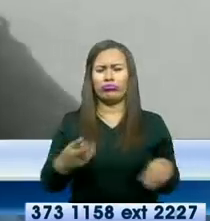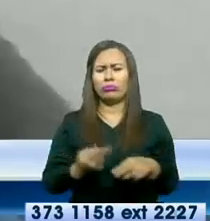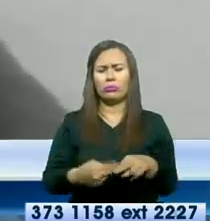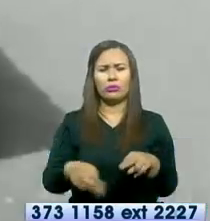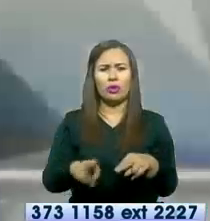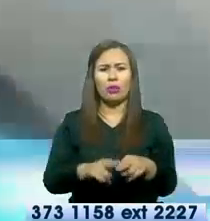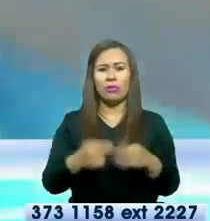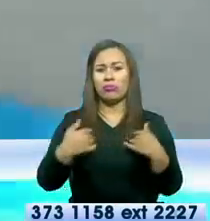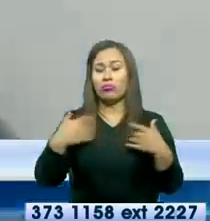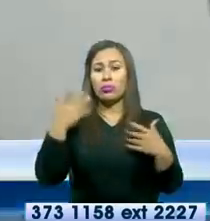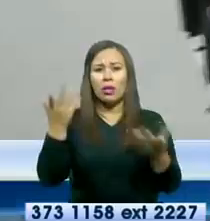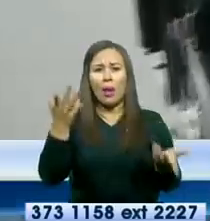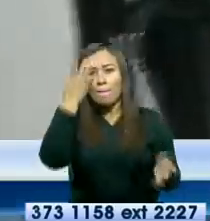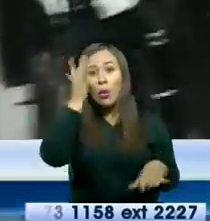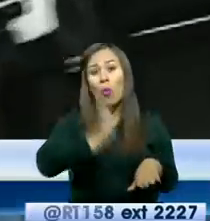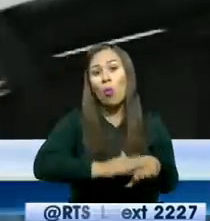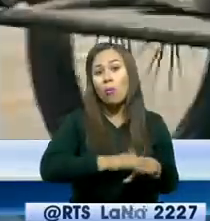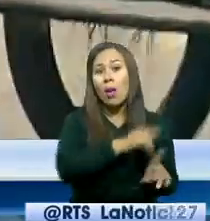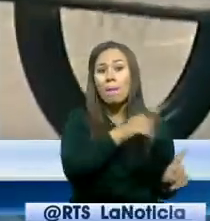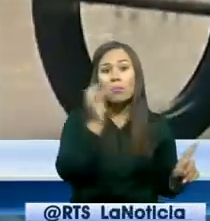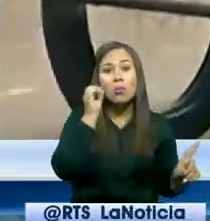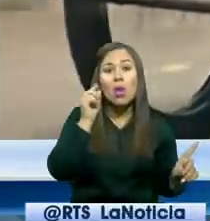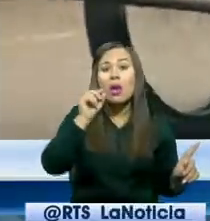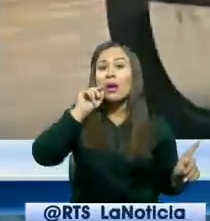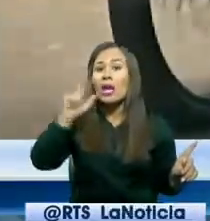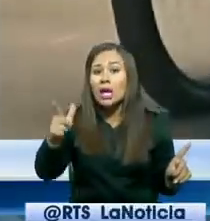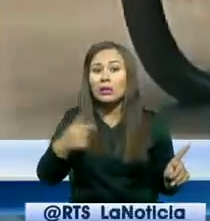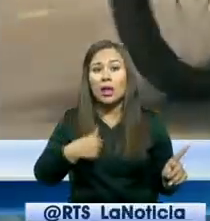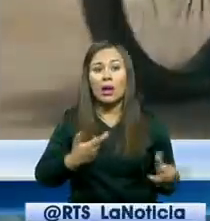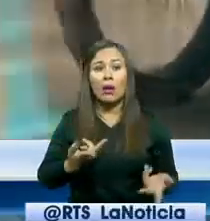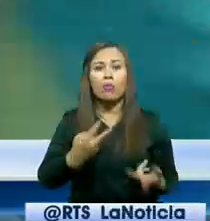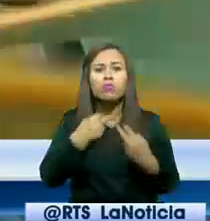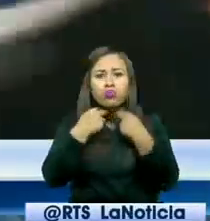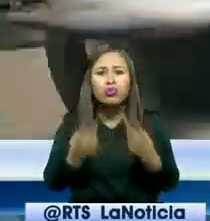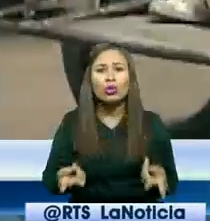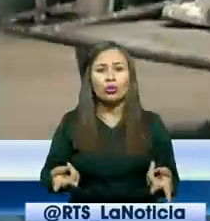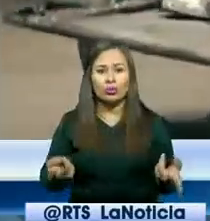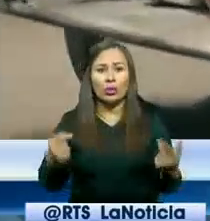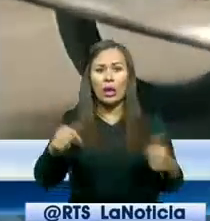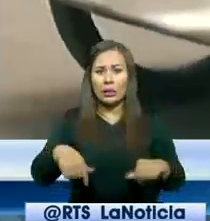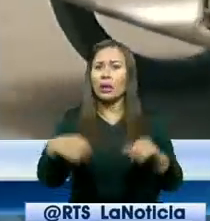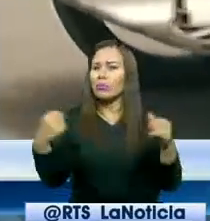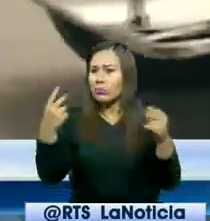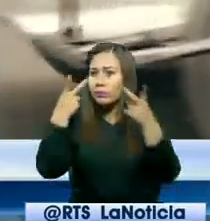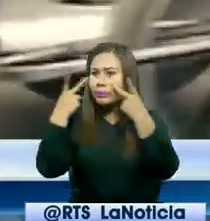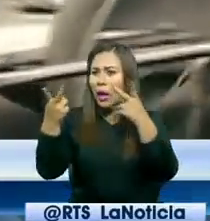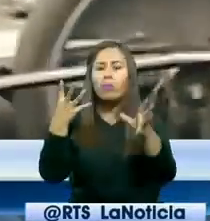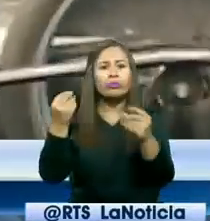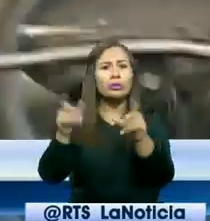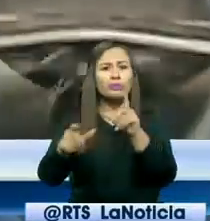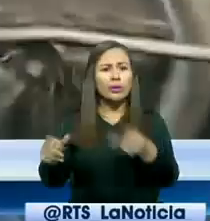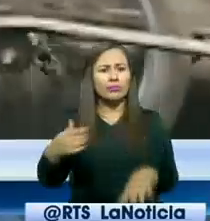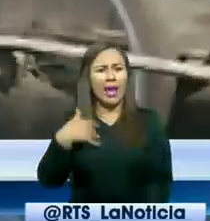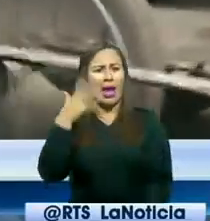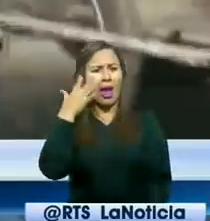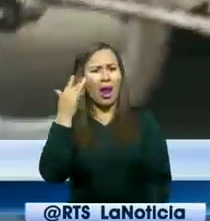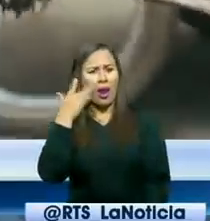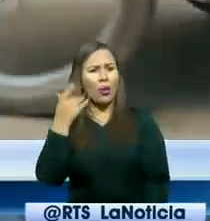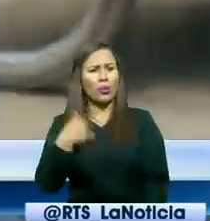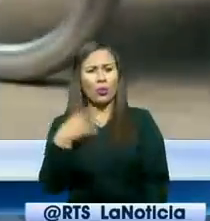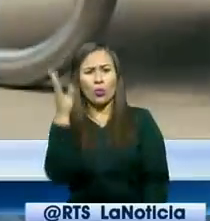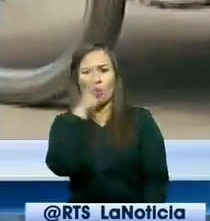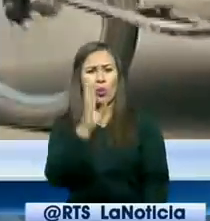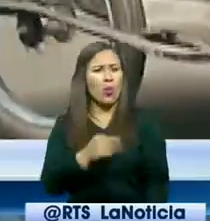gritar, oye, auxilio o algo, pero no. Claro, ¿para qué se escucha? Porque aquí ahorita hay gente, hay populacho. Pero qué raro, porque la verdad que yo recién